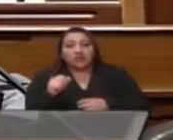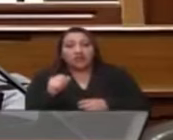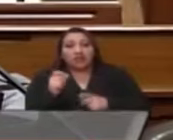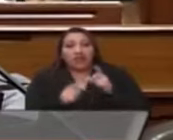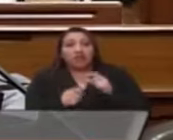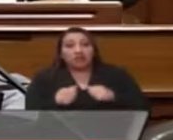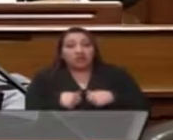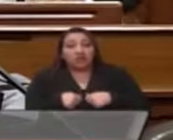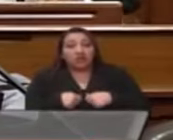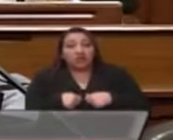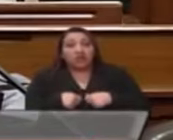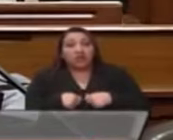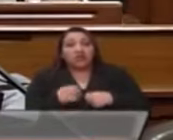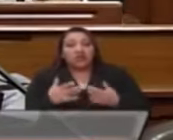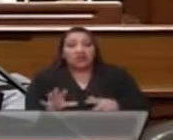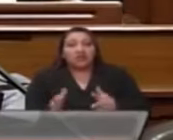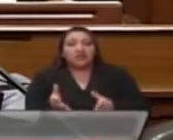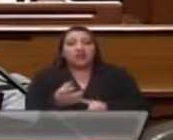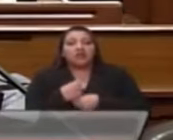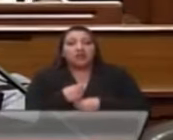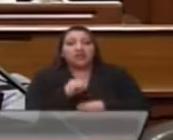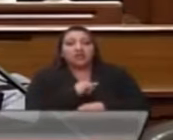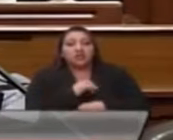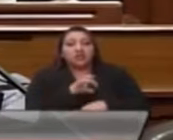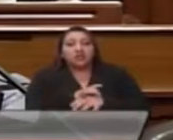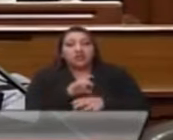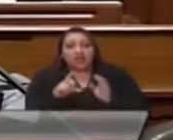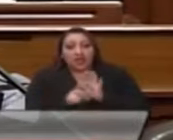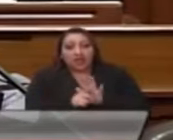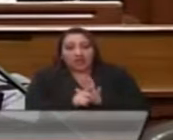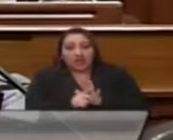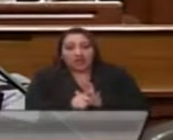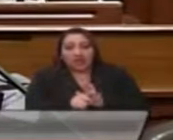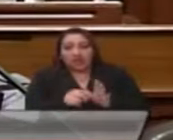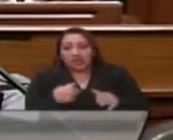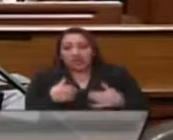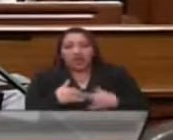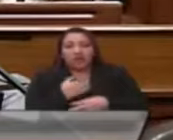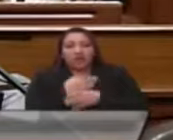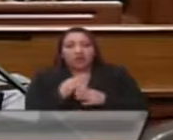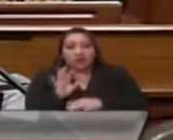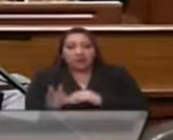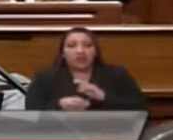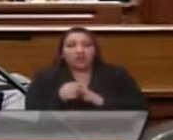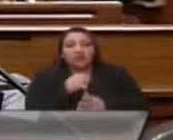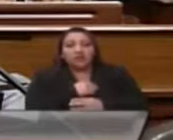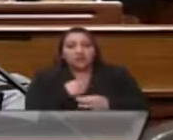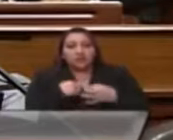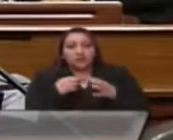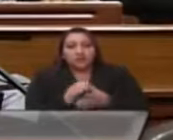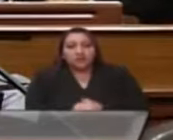indicar que este está en manos del Instituto de Medicina Legal, que